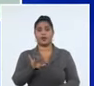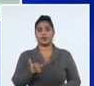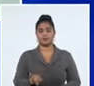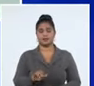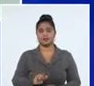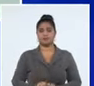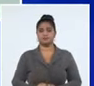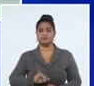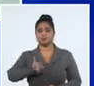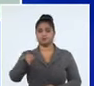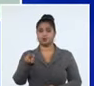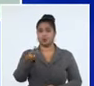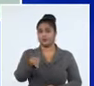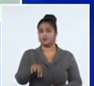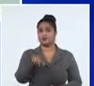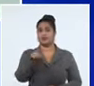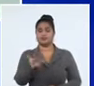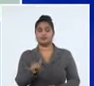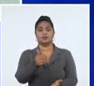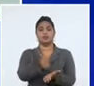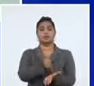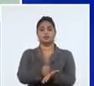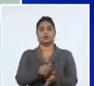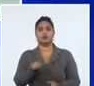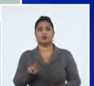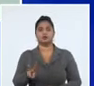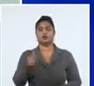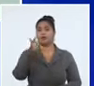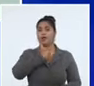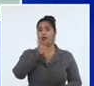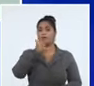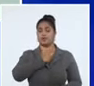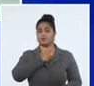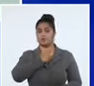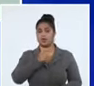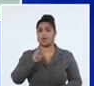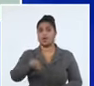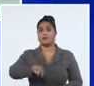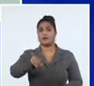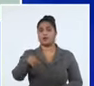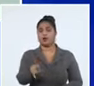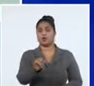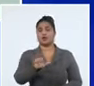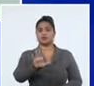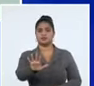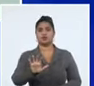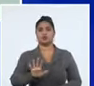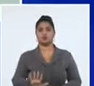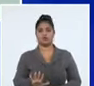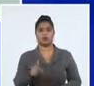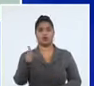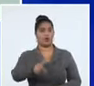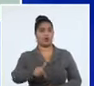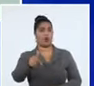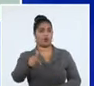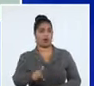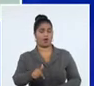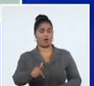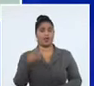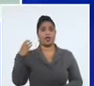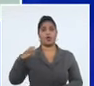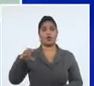reporta 17, Las Tunas 12, Amancio y Majibacoa 5, y Jobabo y Colombia 2